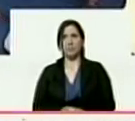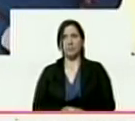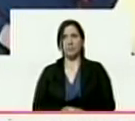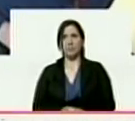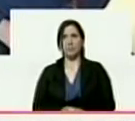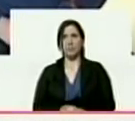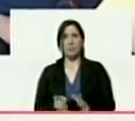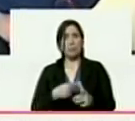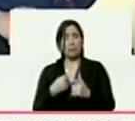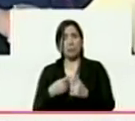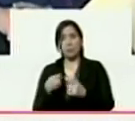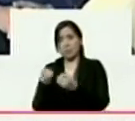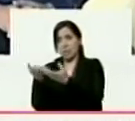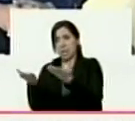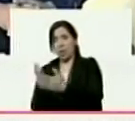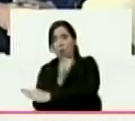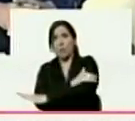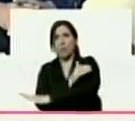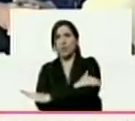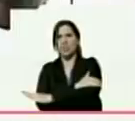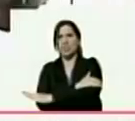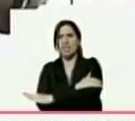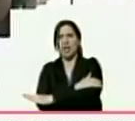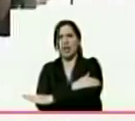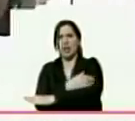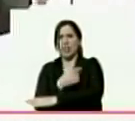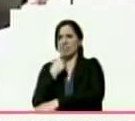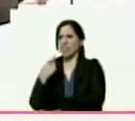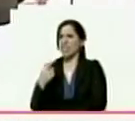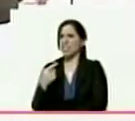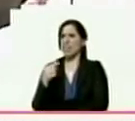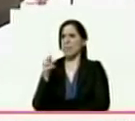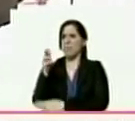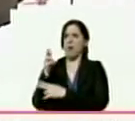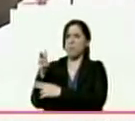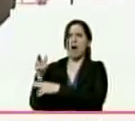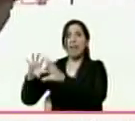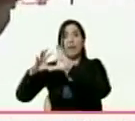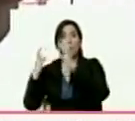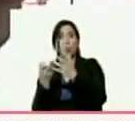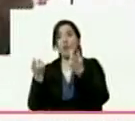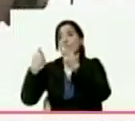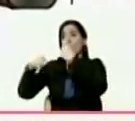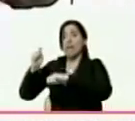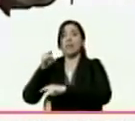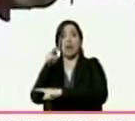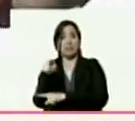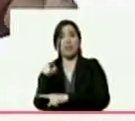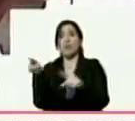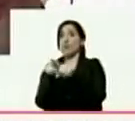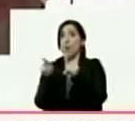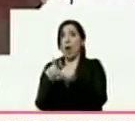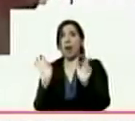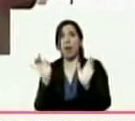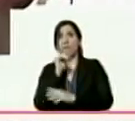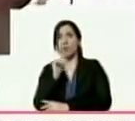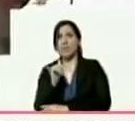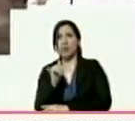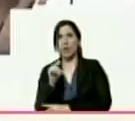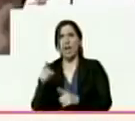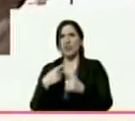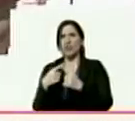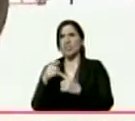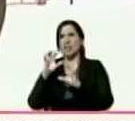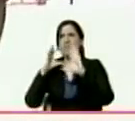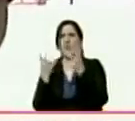Entonces ellos no dispararon, y en el mundo se lo venden a quién. ¿A quién le venden cuando ellos dicen eso para el mundo?